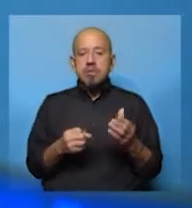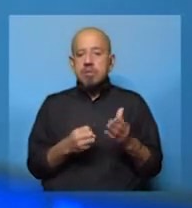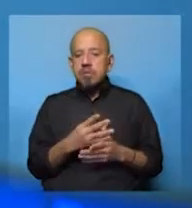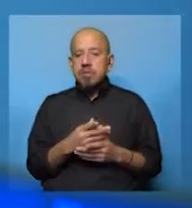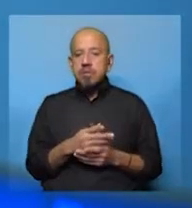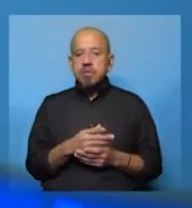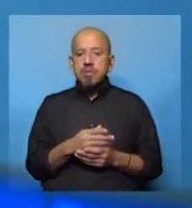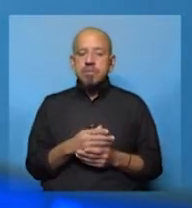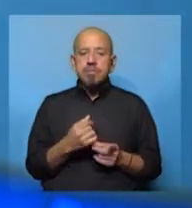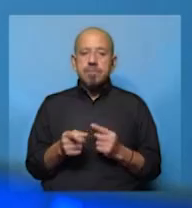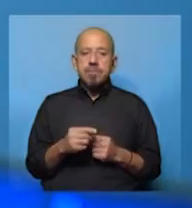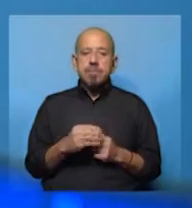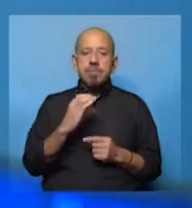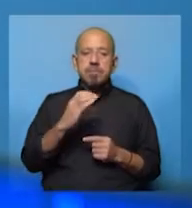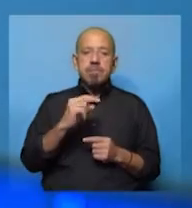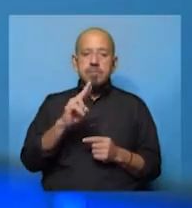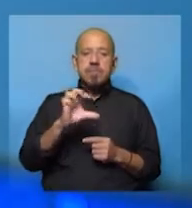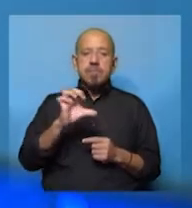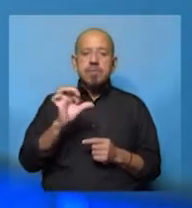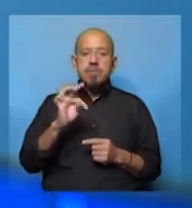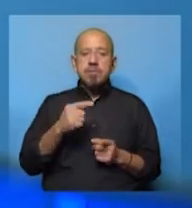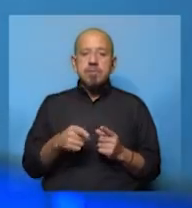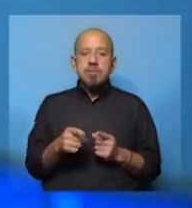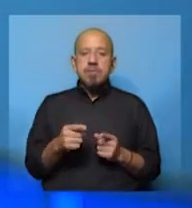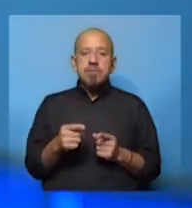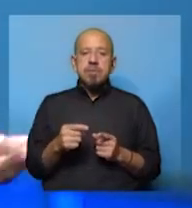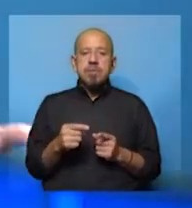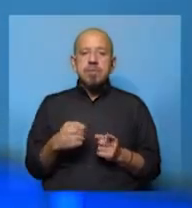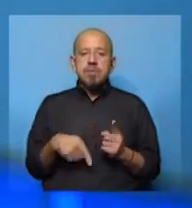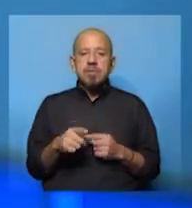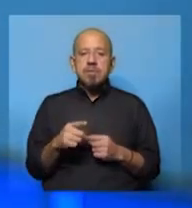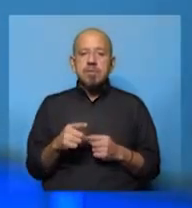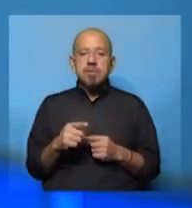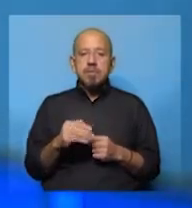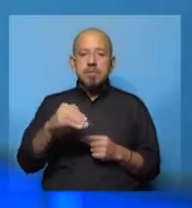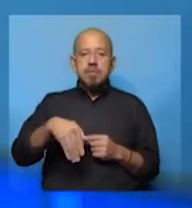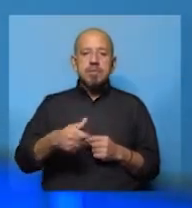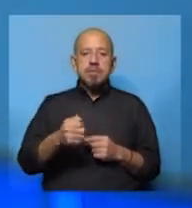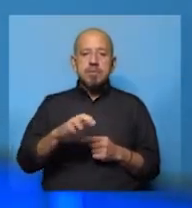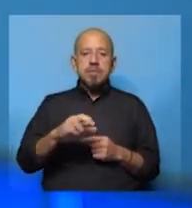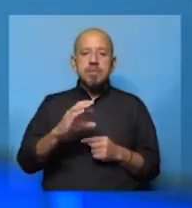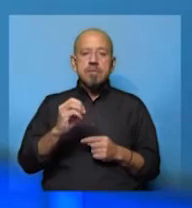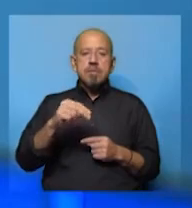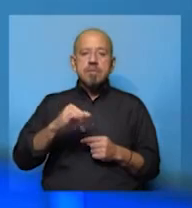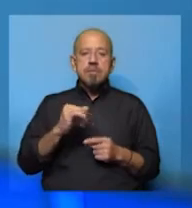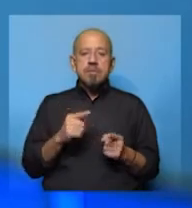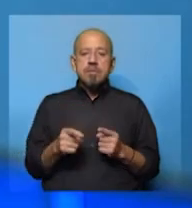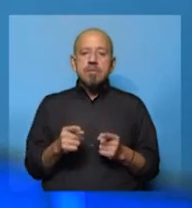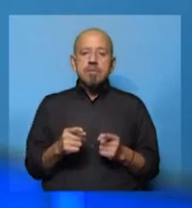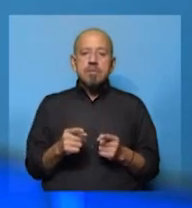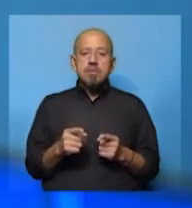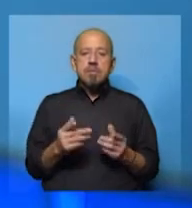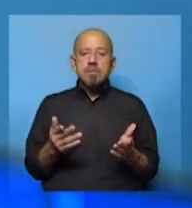centro cívico Luis acuesta el anfiteatro de Marconi eh y sin embargo la